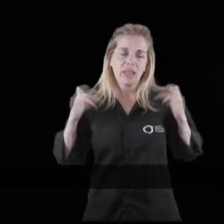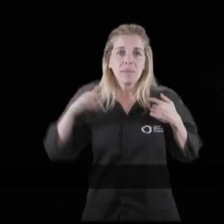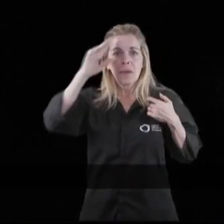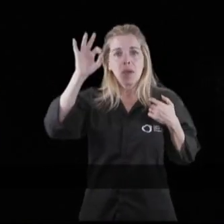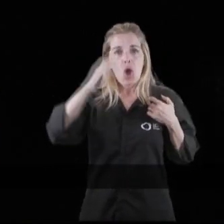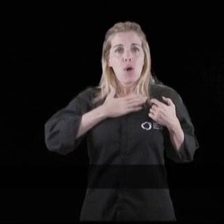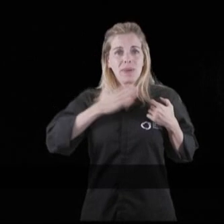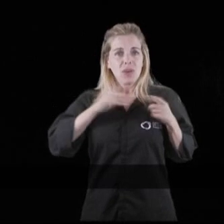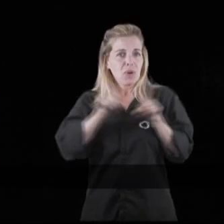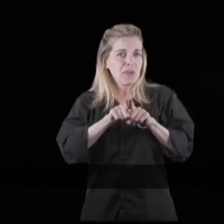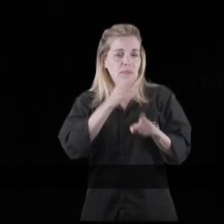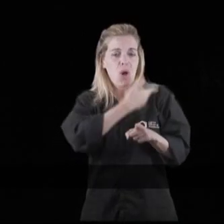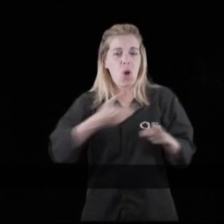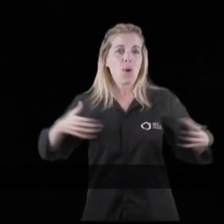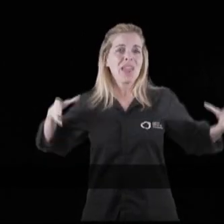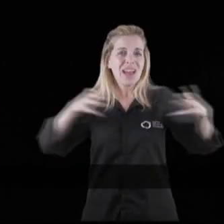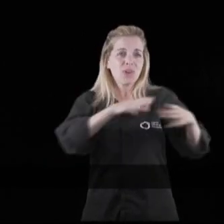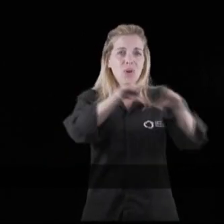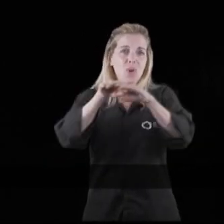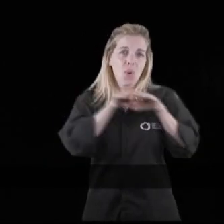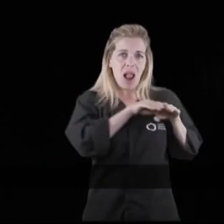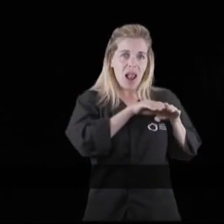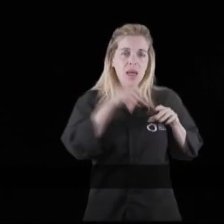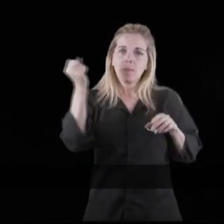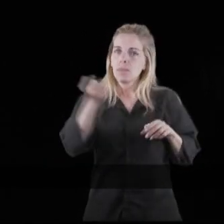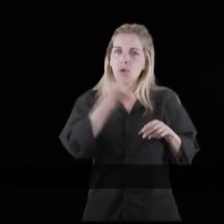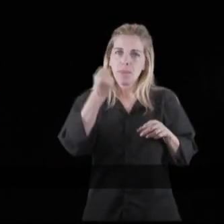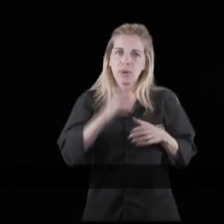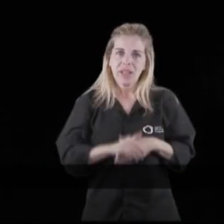convicción de todo el gobierno. Dense cuenta lo importante que es.